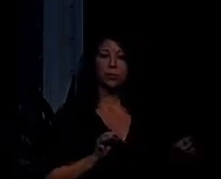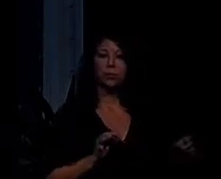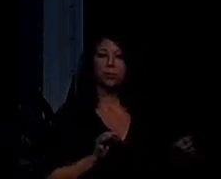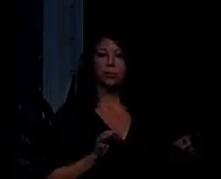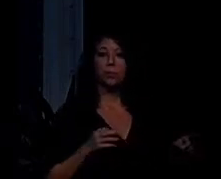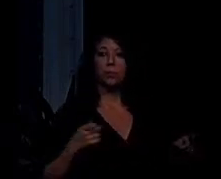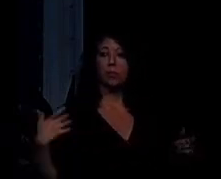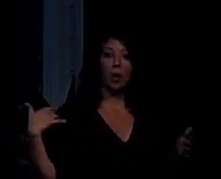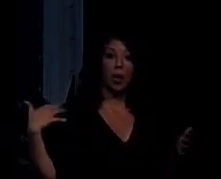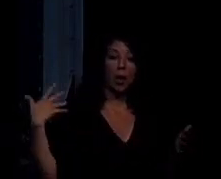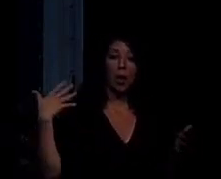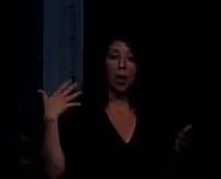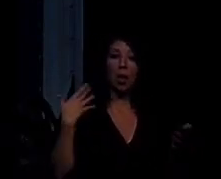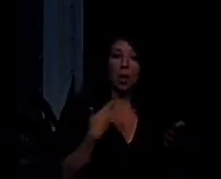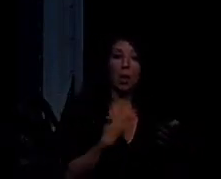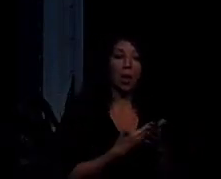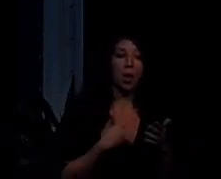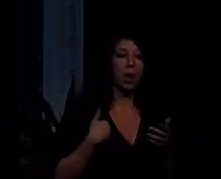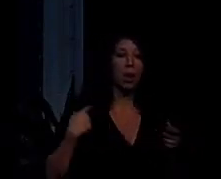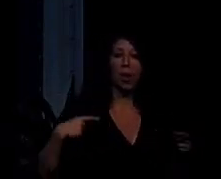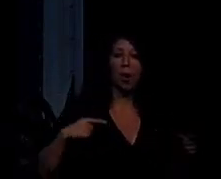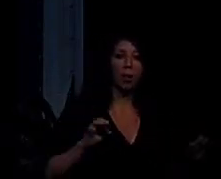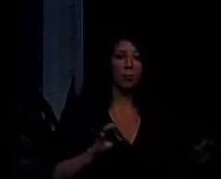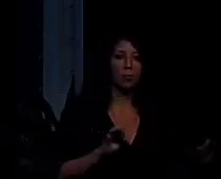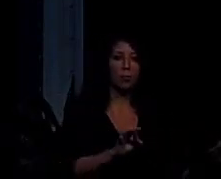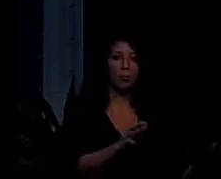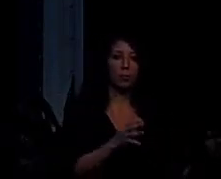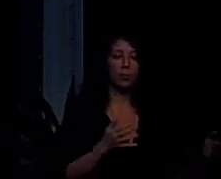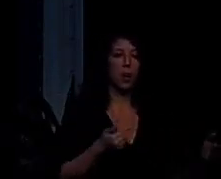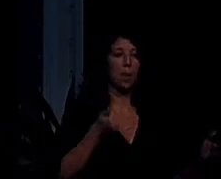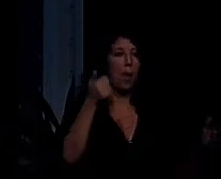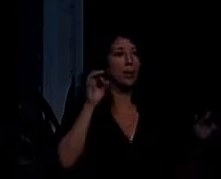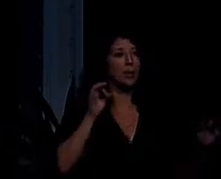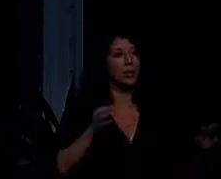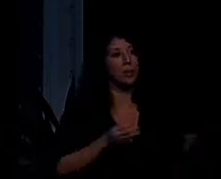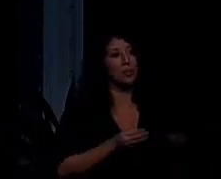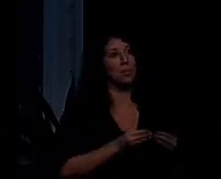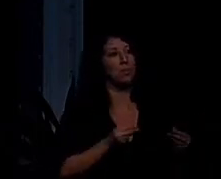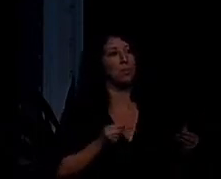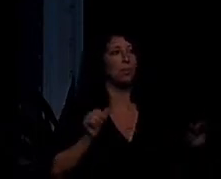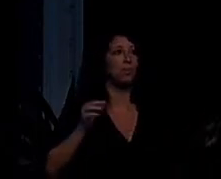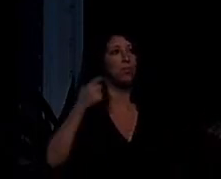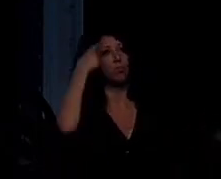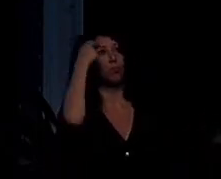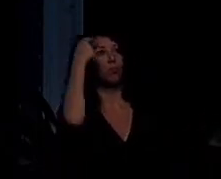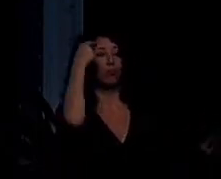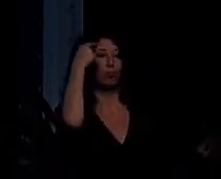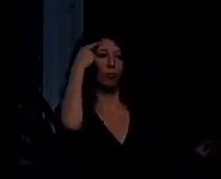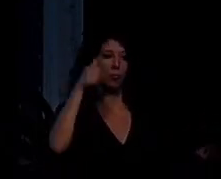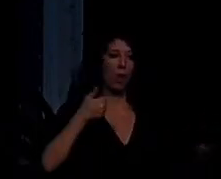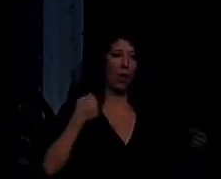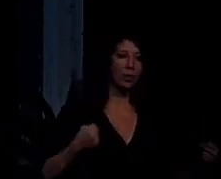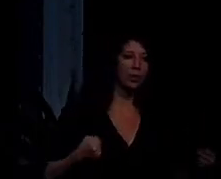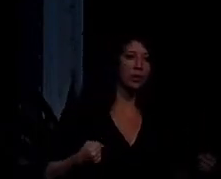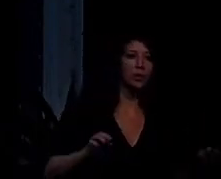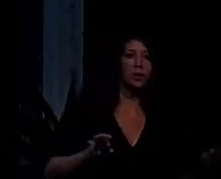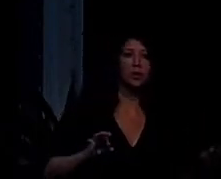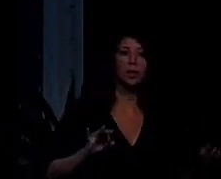Y desde entonces ha estado presente en mí, ahora ya estoy mucho más concienciada también.